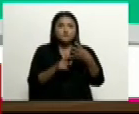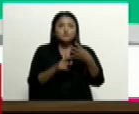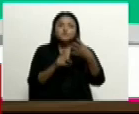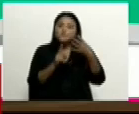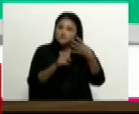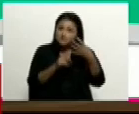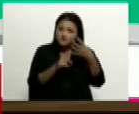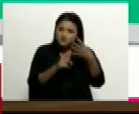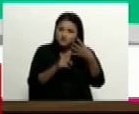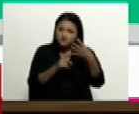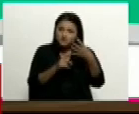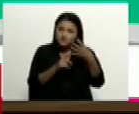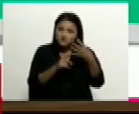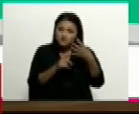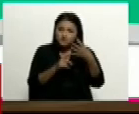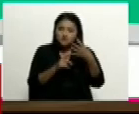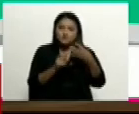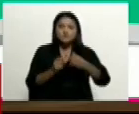en cuarto lugar,